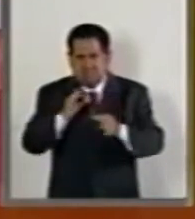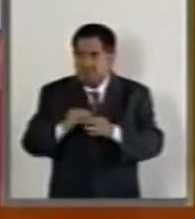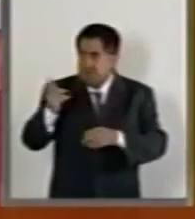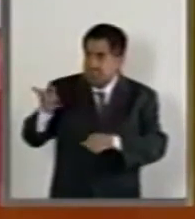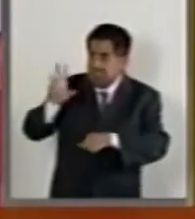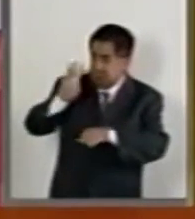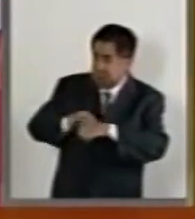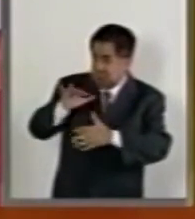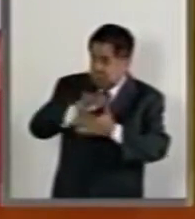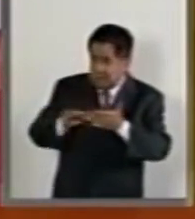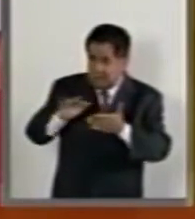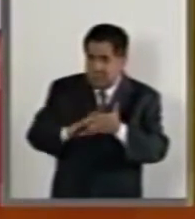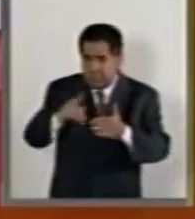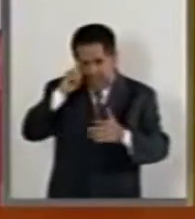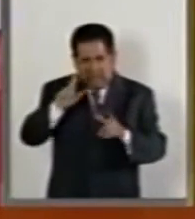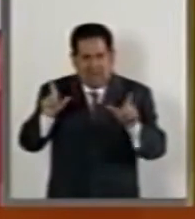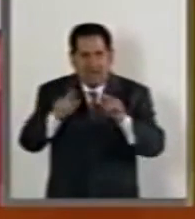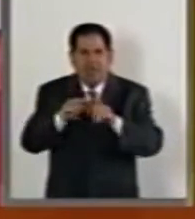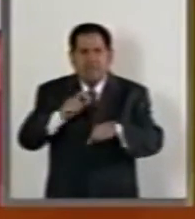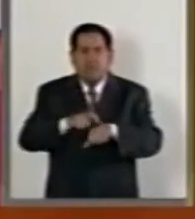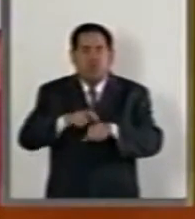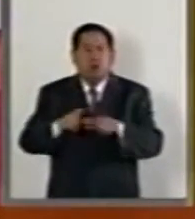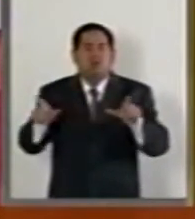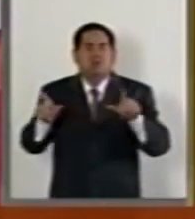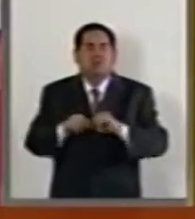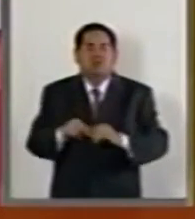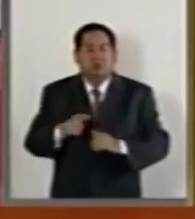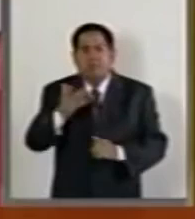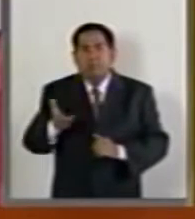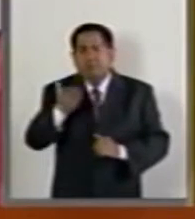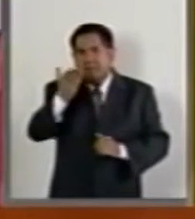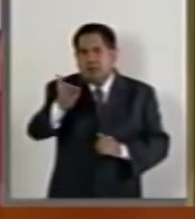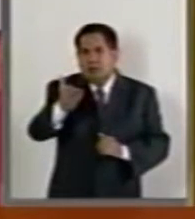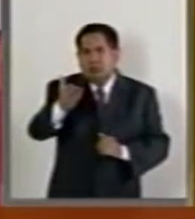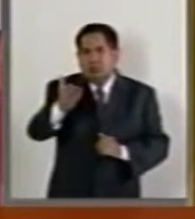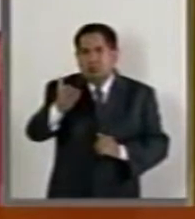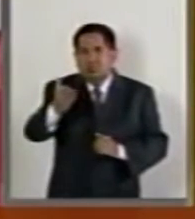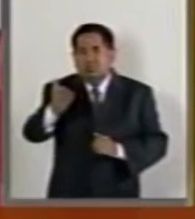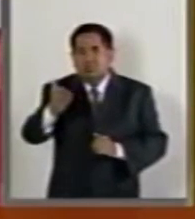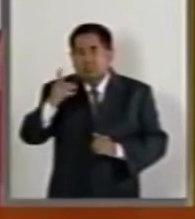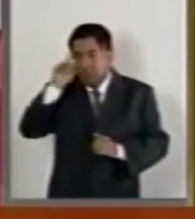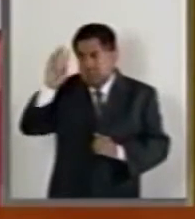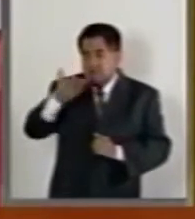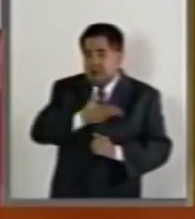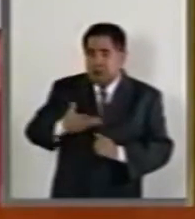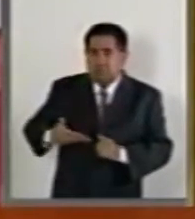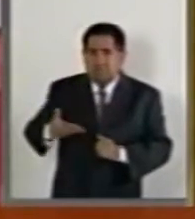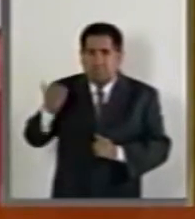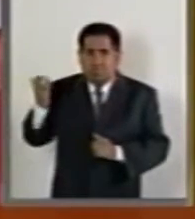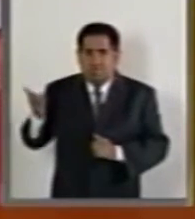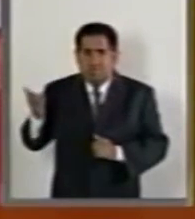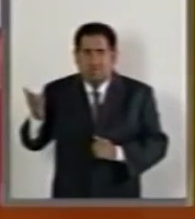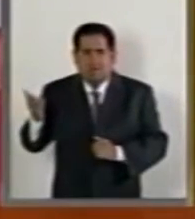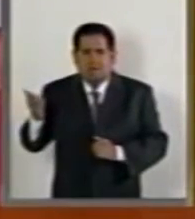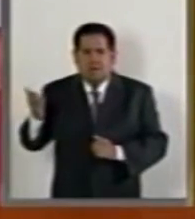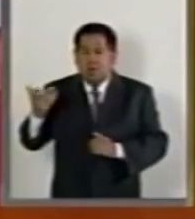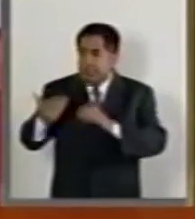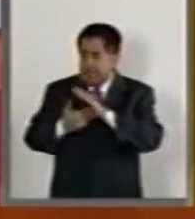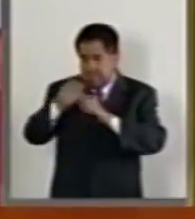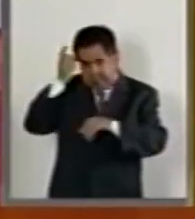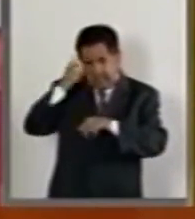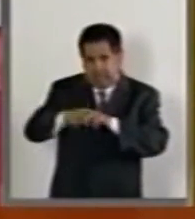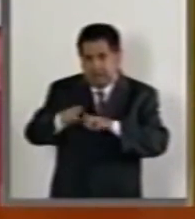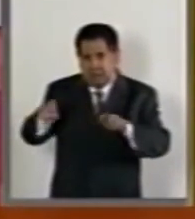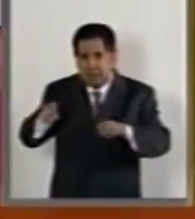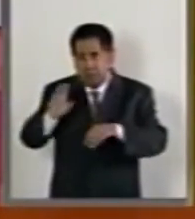permitir leer por obviedad del tiempo, pidiéndole, señor presidente de la mesa directiva,